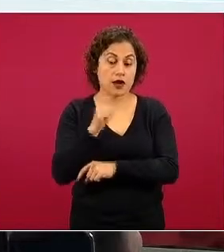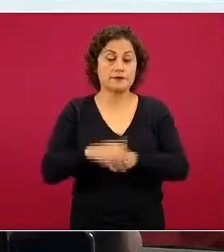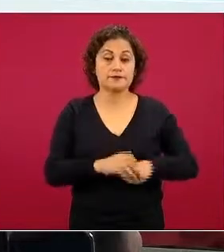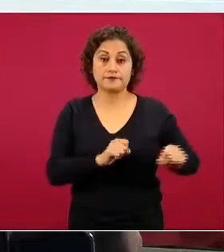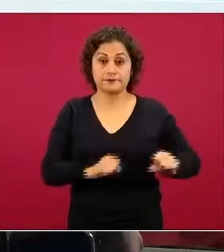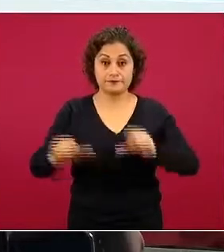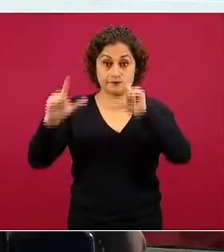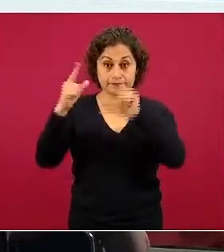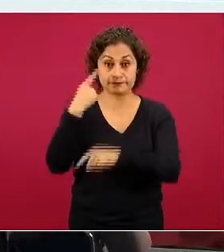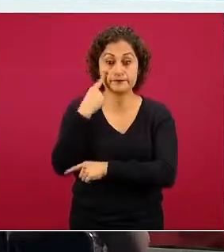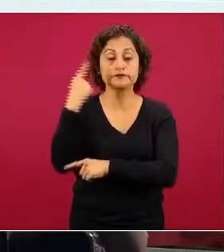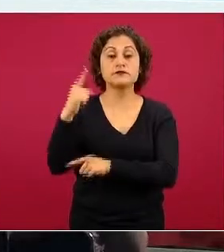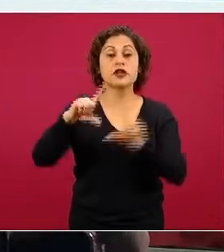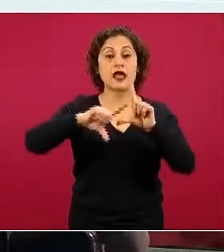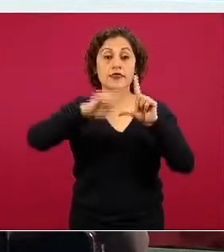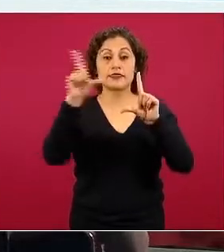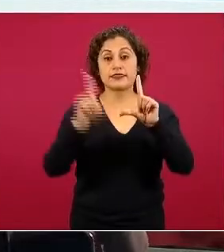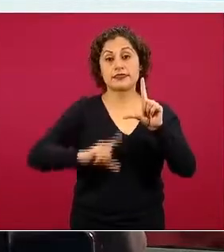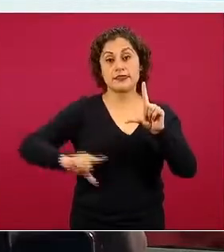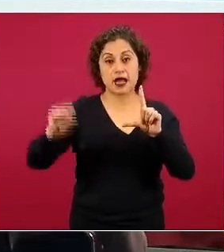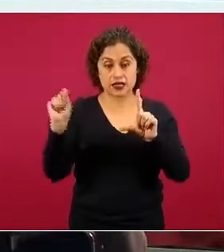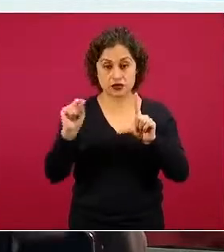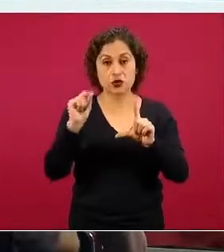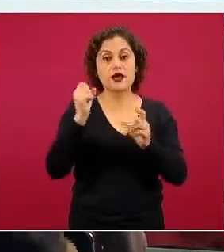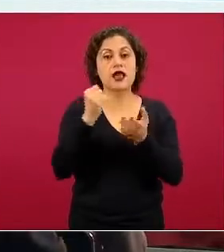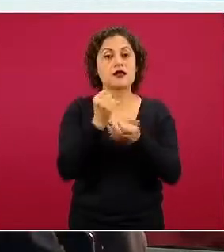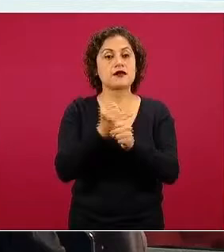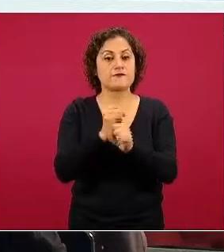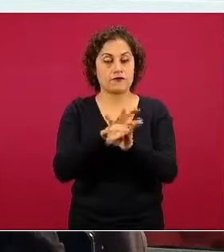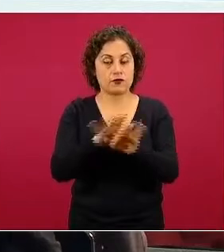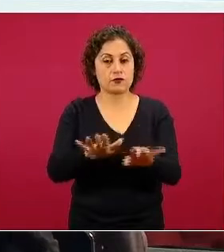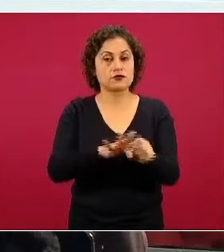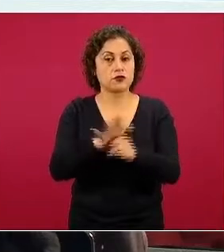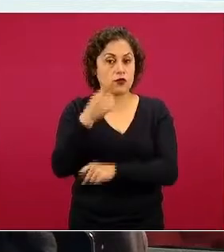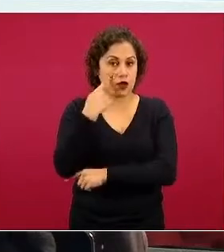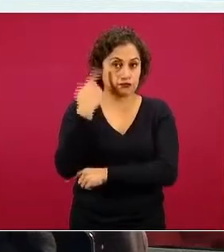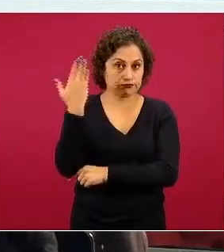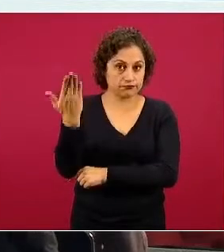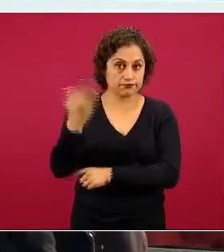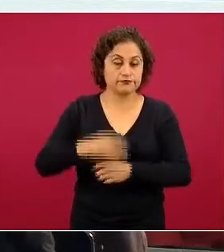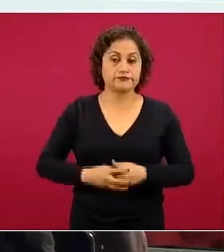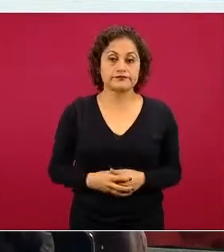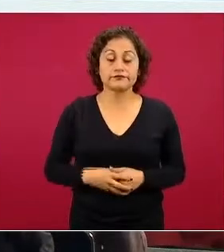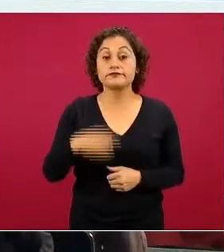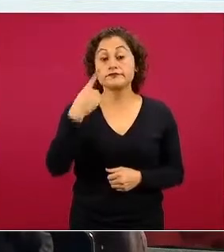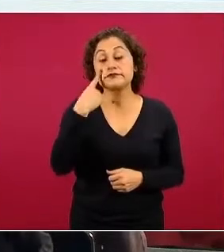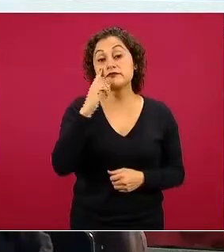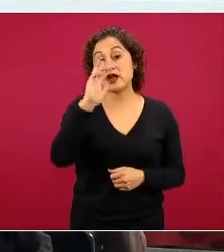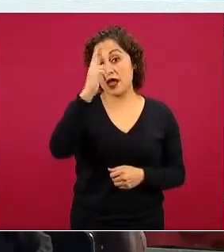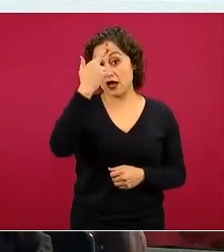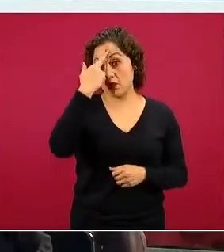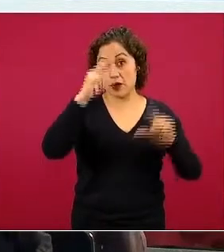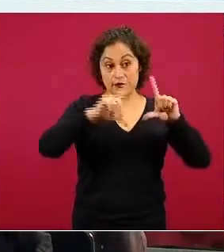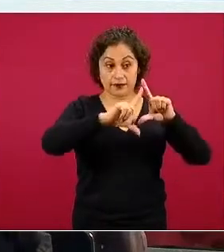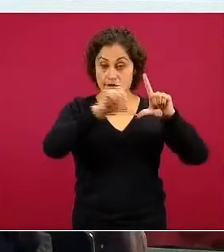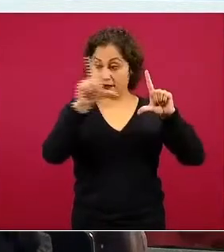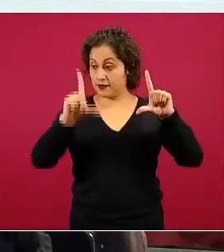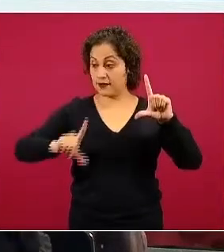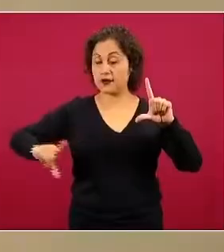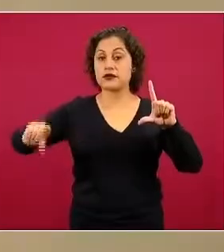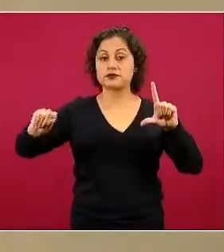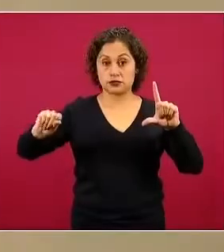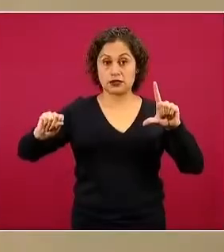La curva epidémica nacional es esta. Recordar siempre que nuestra curva epidémica nacional se compone